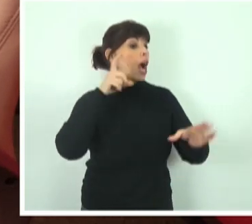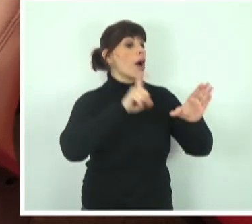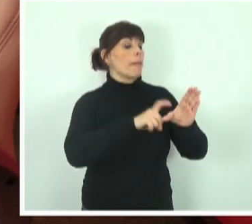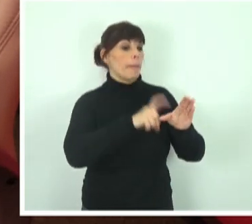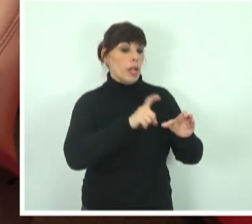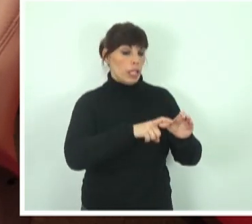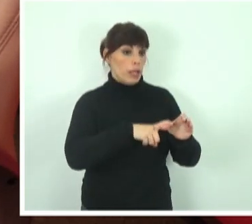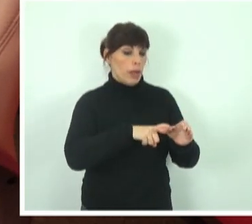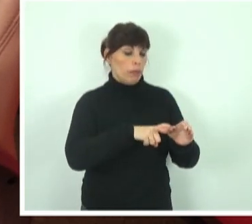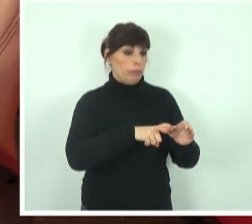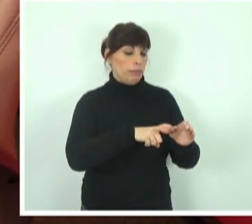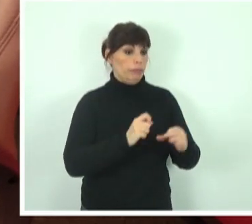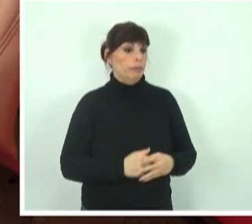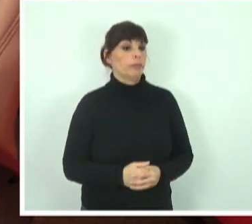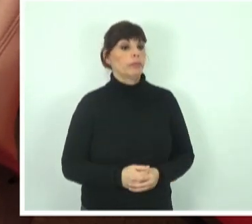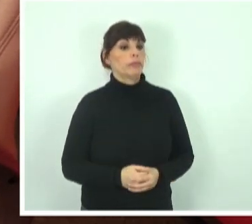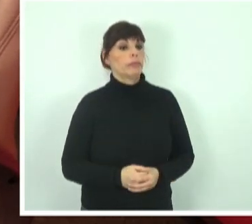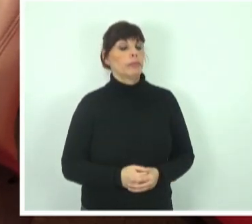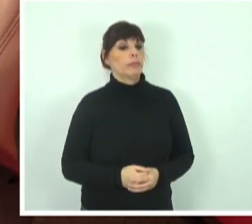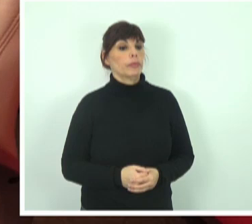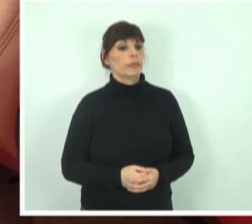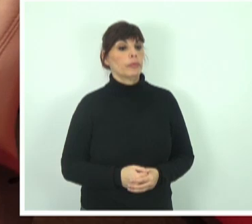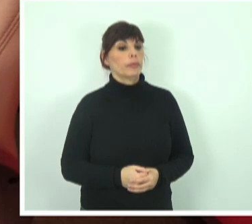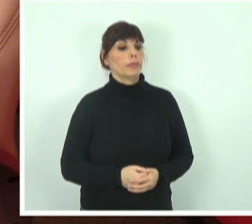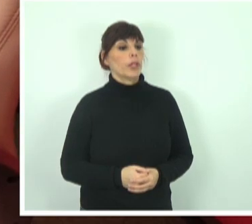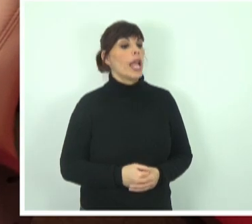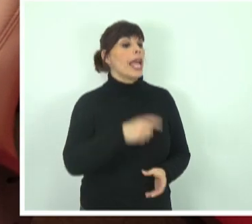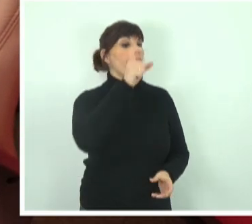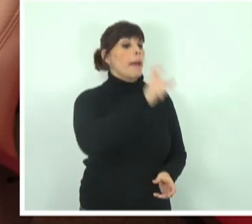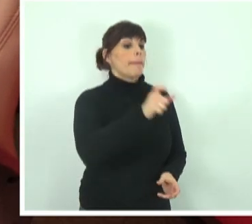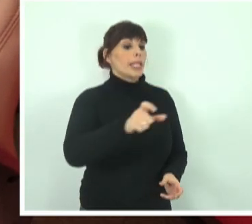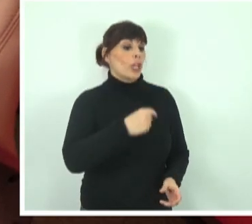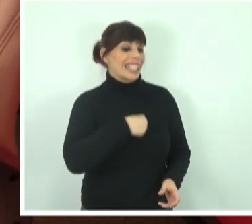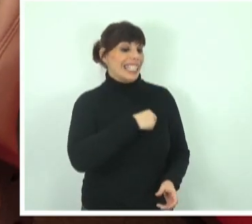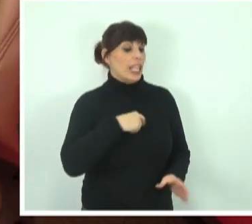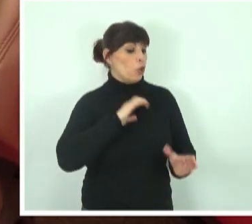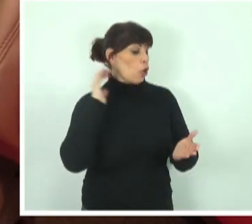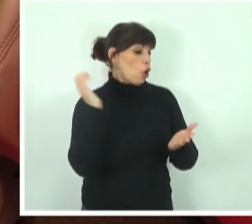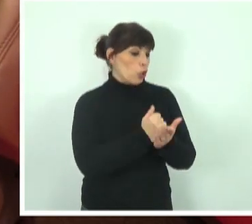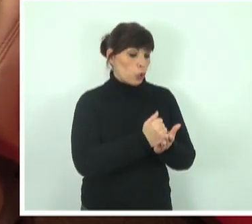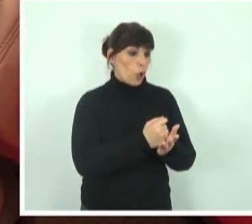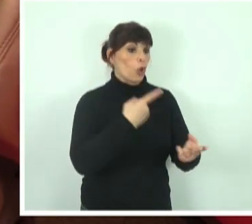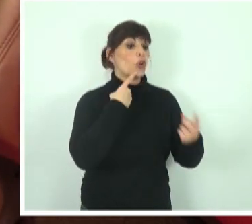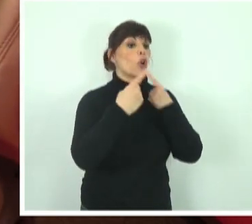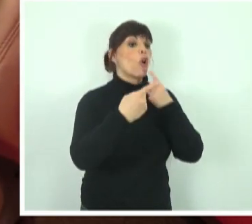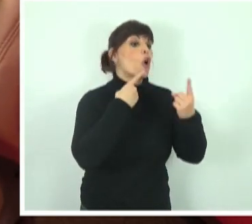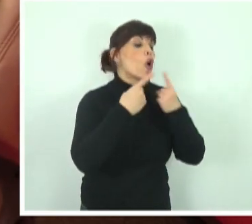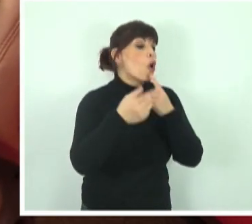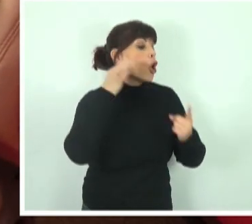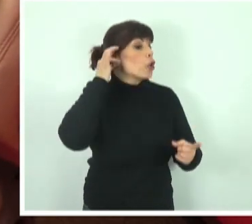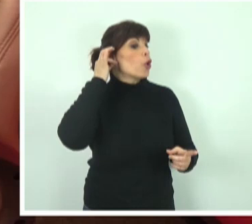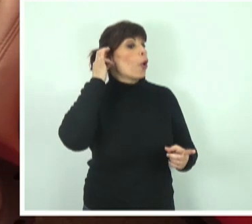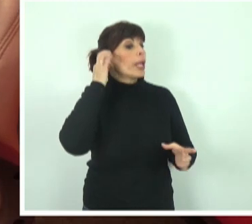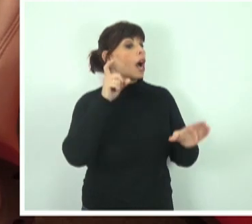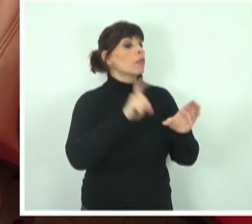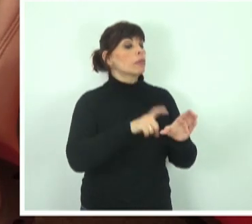Todos son parte, todos los cristianos son parte de la novia. Y Jesucristo no tiene una novia católica, ni una